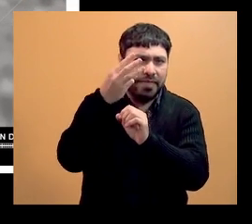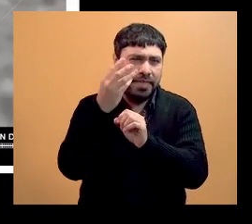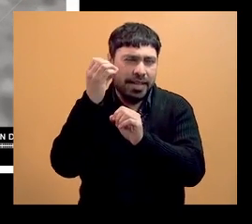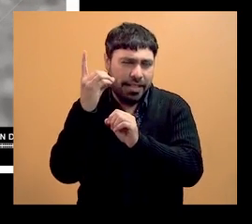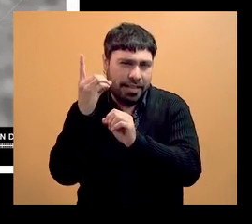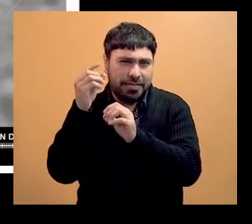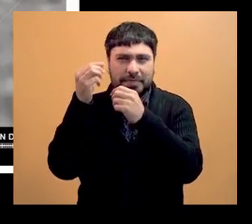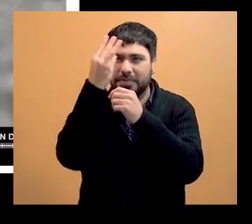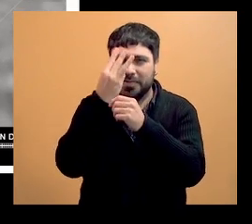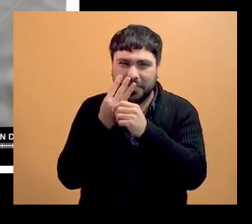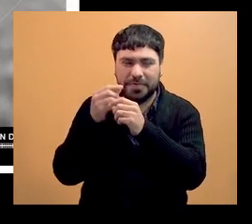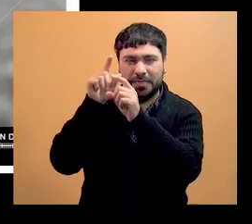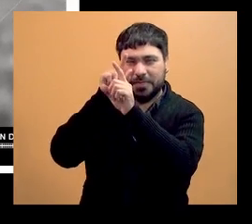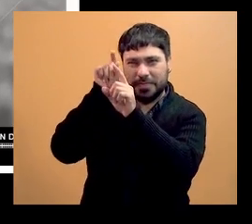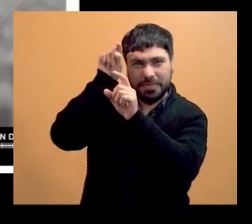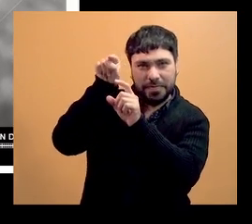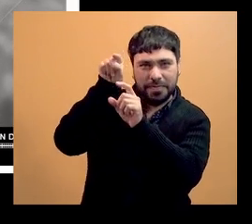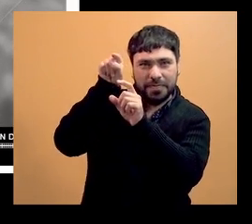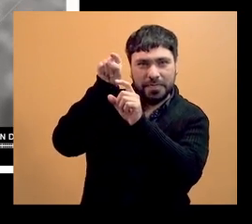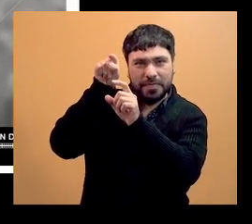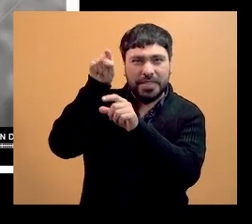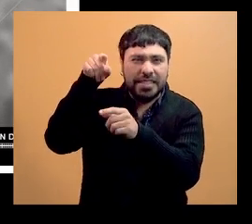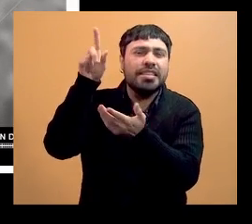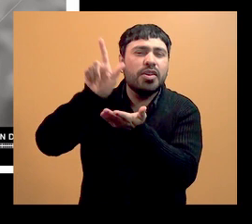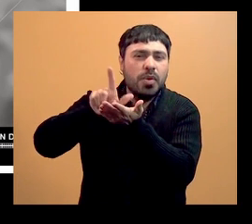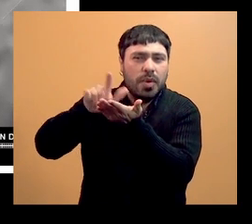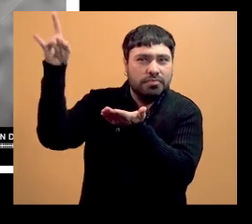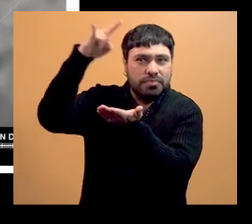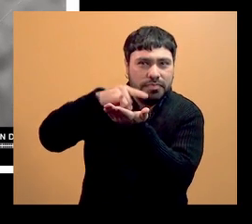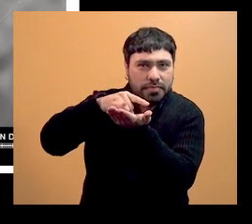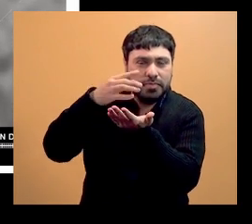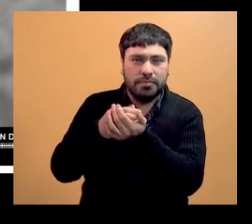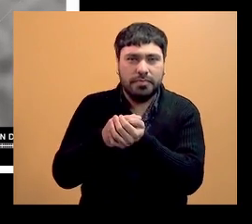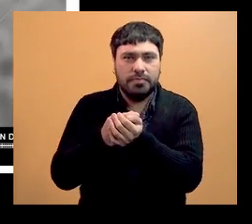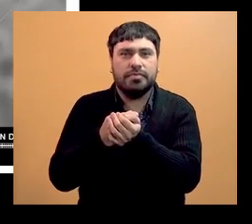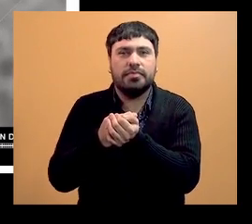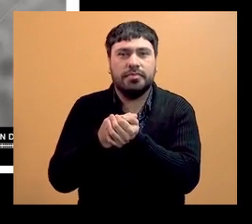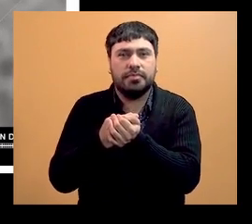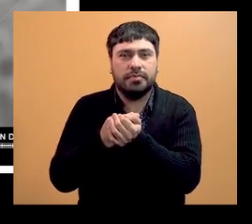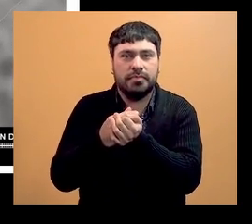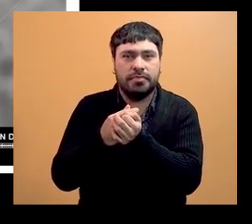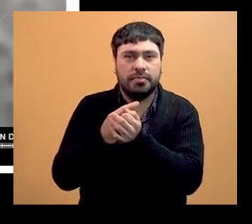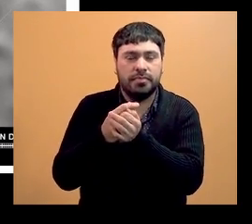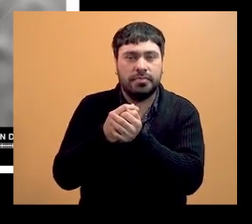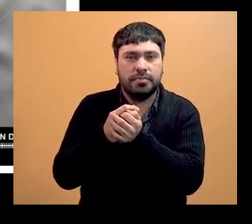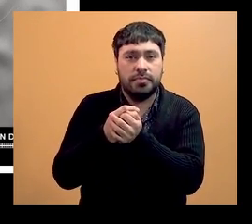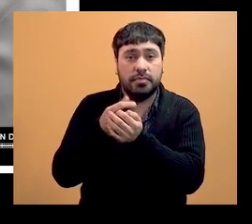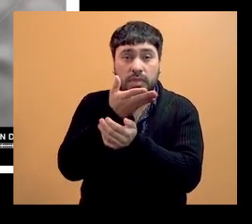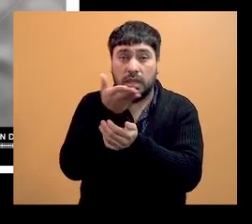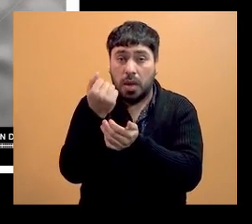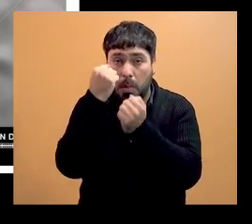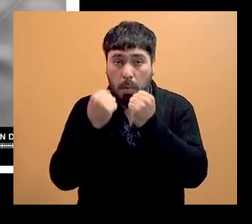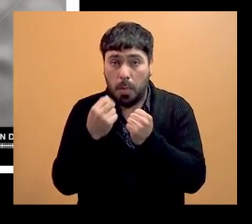Desde los orbitadores lunares o reconocedores lunares, como se les conoce también, que, como les digo, están orbitando actualmente la Luna, se pueden